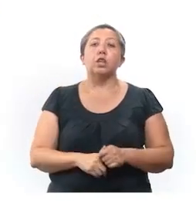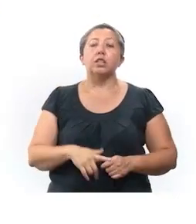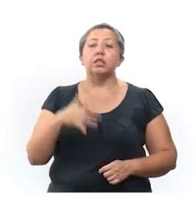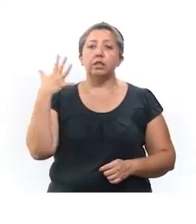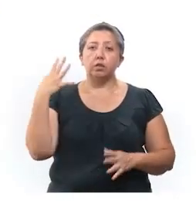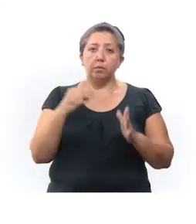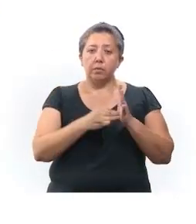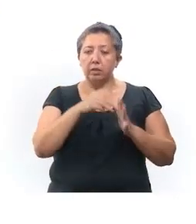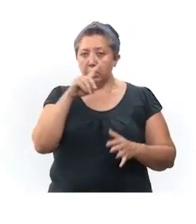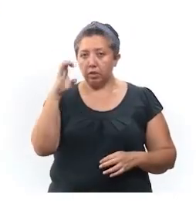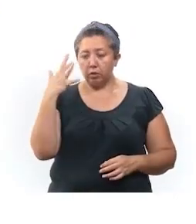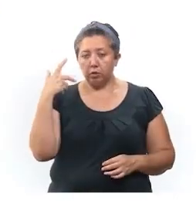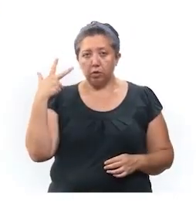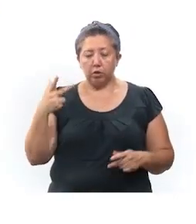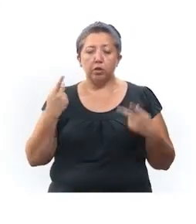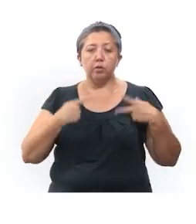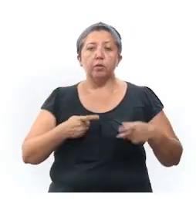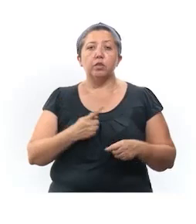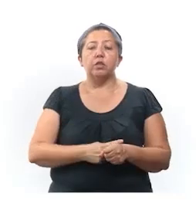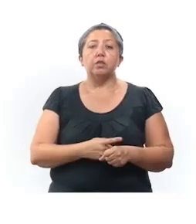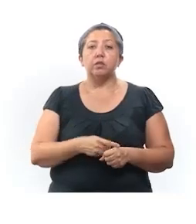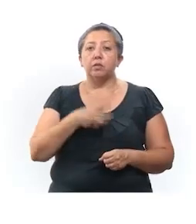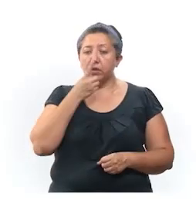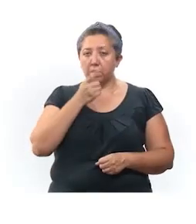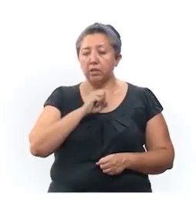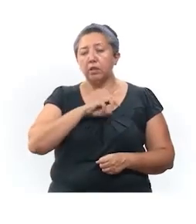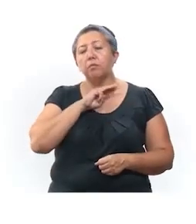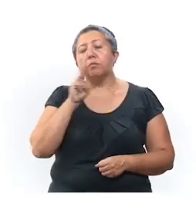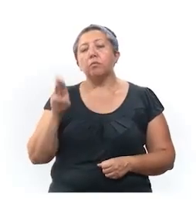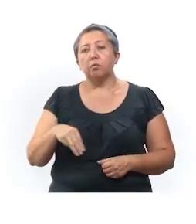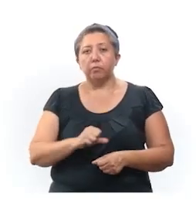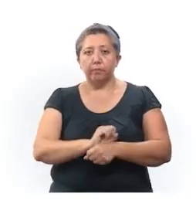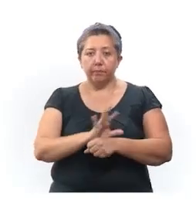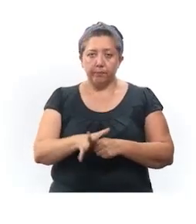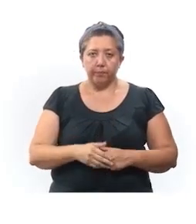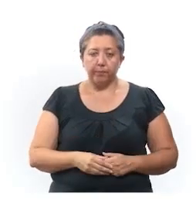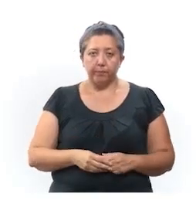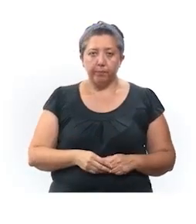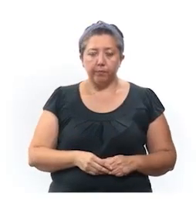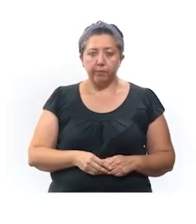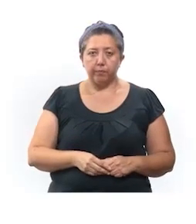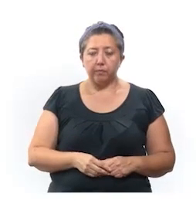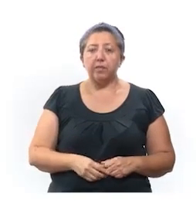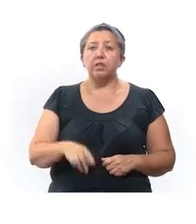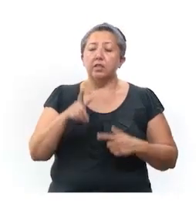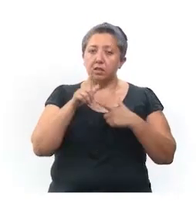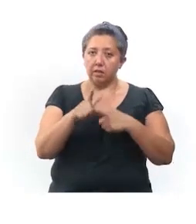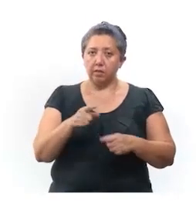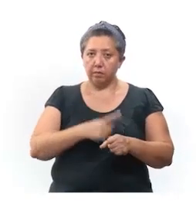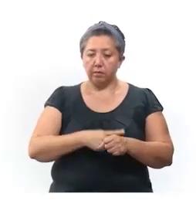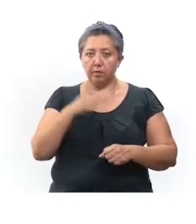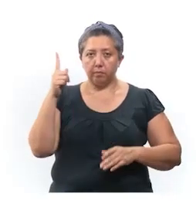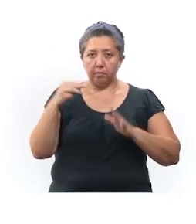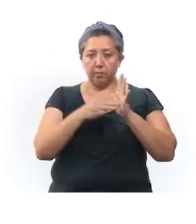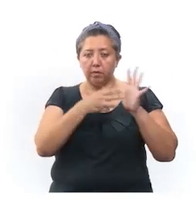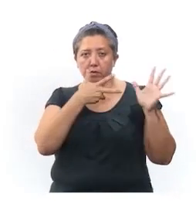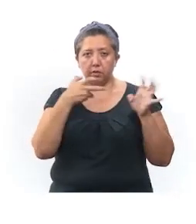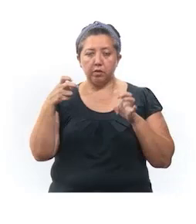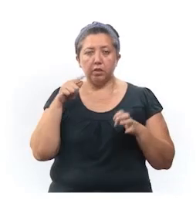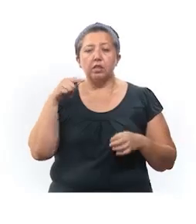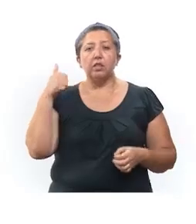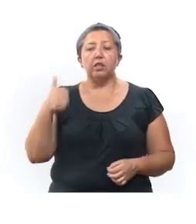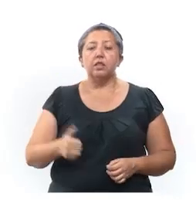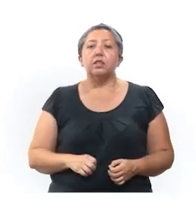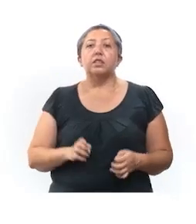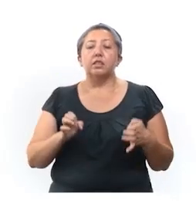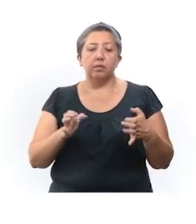son 5.158 las personas fallecidas a causa del coronavirus. De los casos activos, 1,876